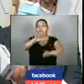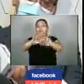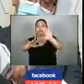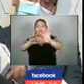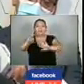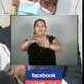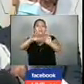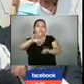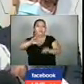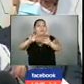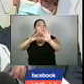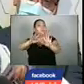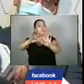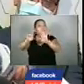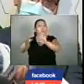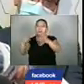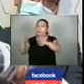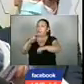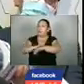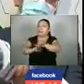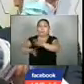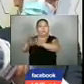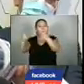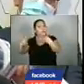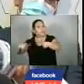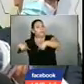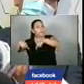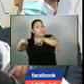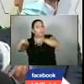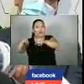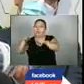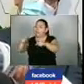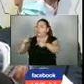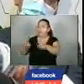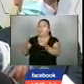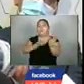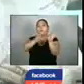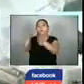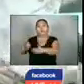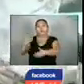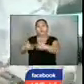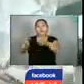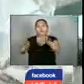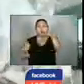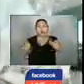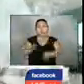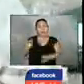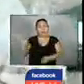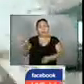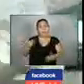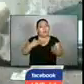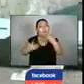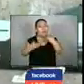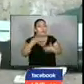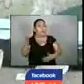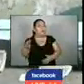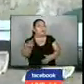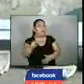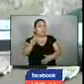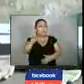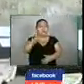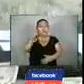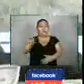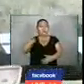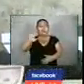37.739 se les haya decretado la detención y que continúan en la siguiente fase. Dijo que ya se contabiliza